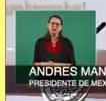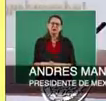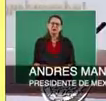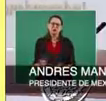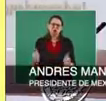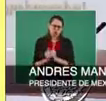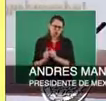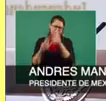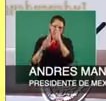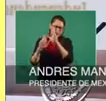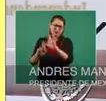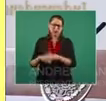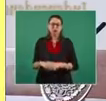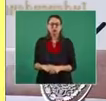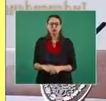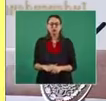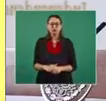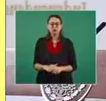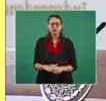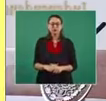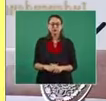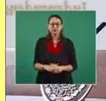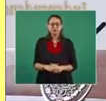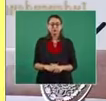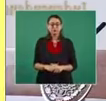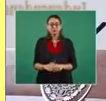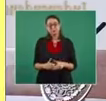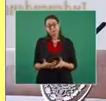español. Hay que